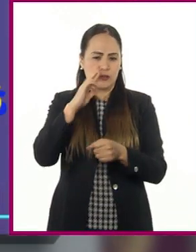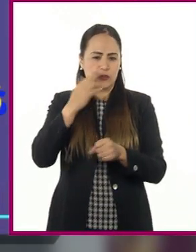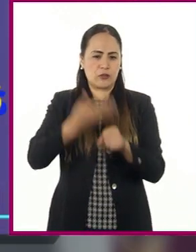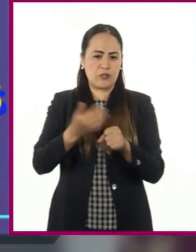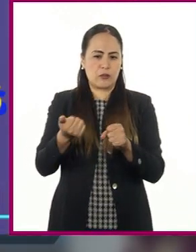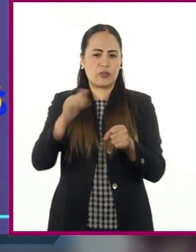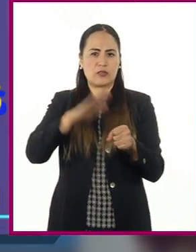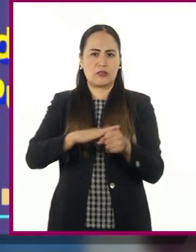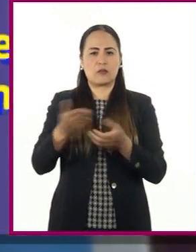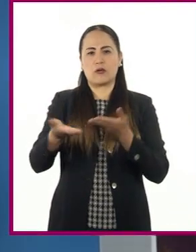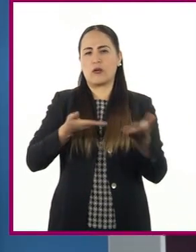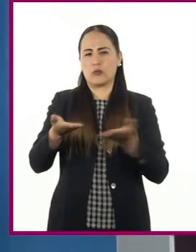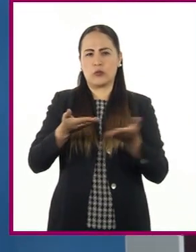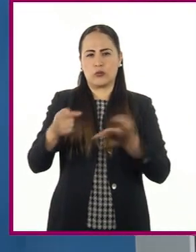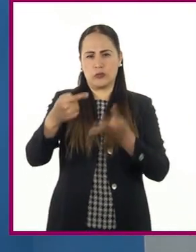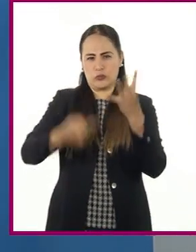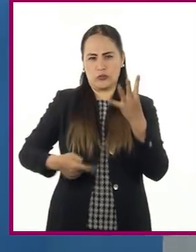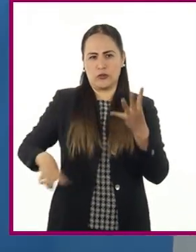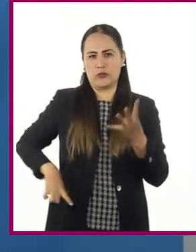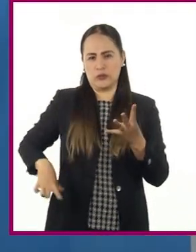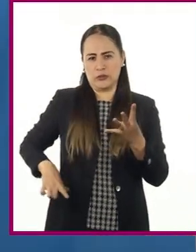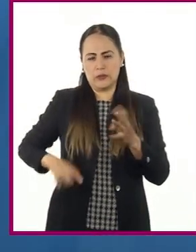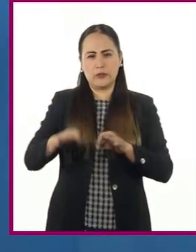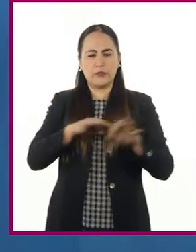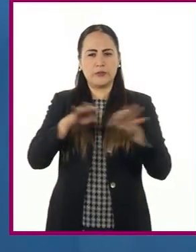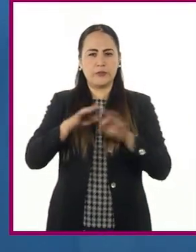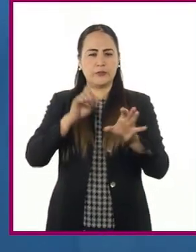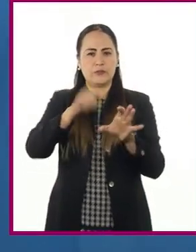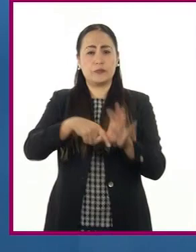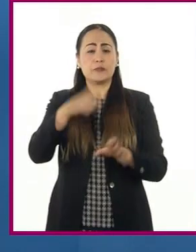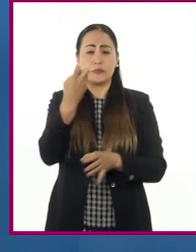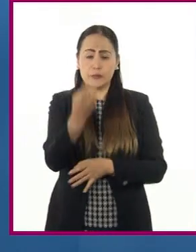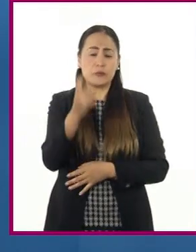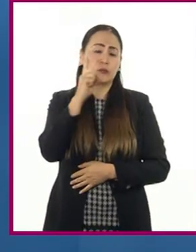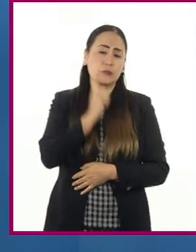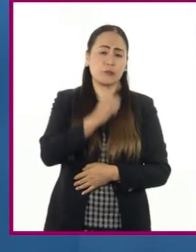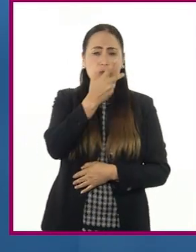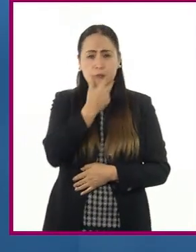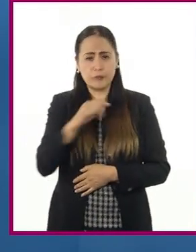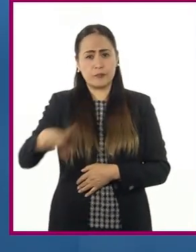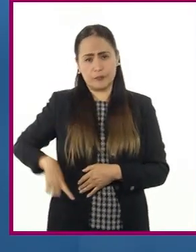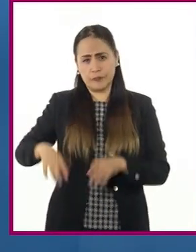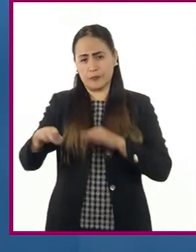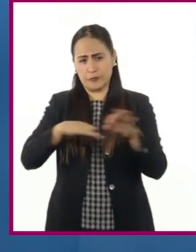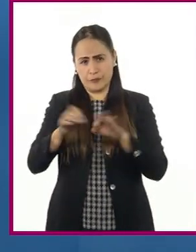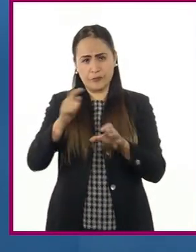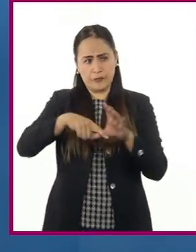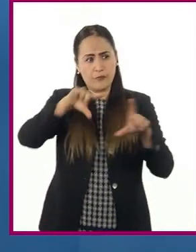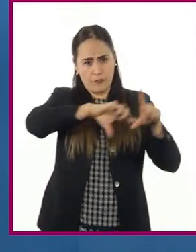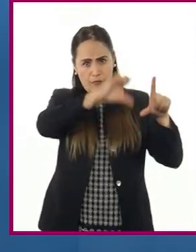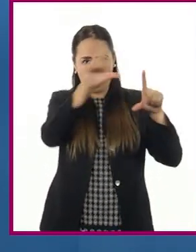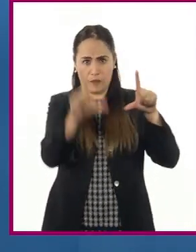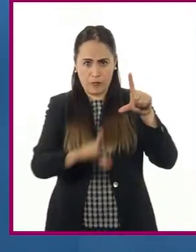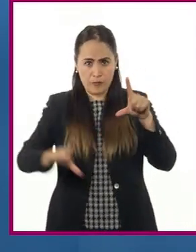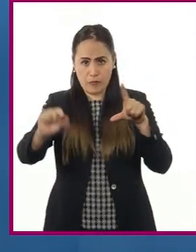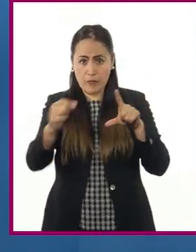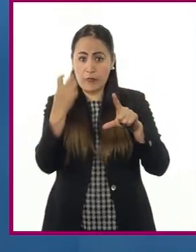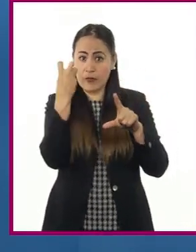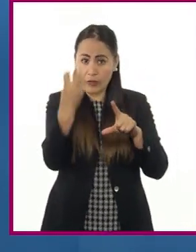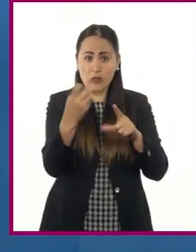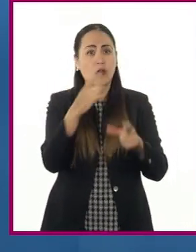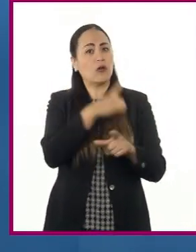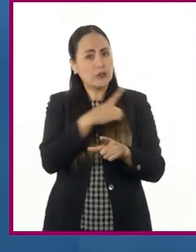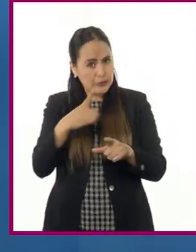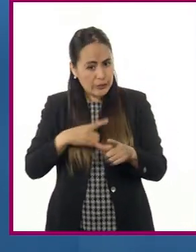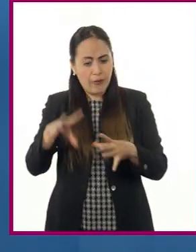de los Servidores Públicos, por lo que todas las servidoras y servidores públicos de nuestra nación están sujetos a cumplir